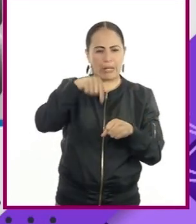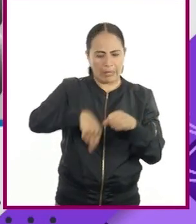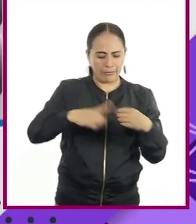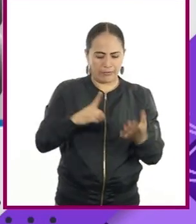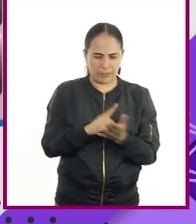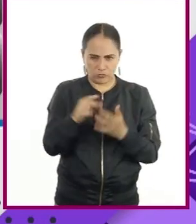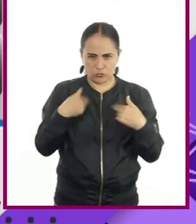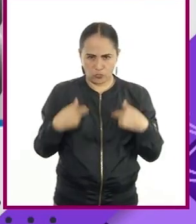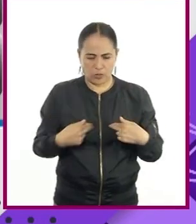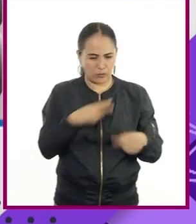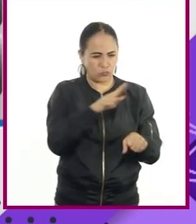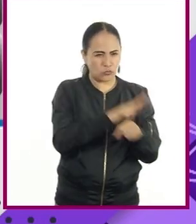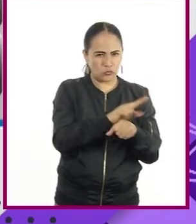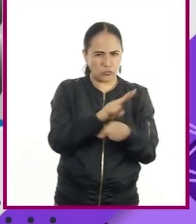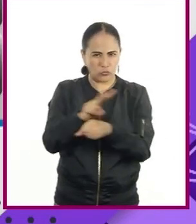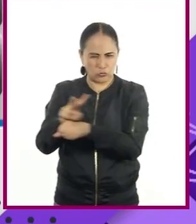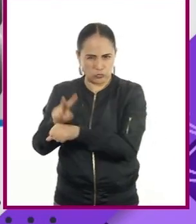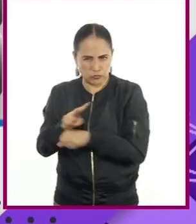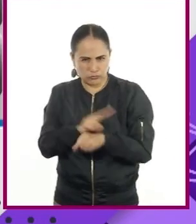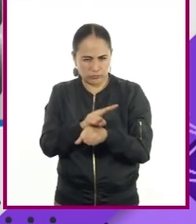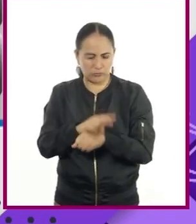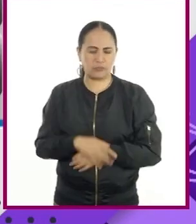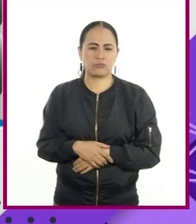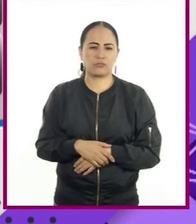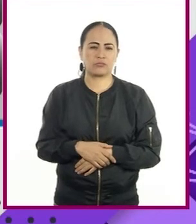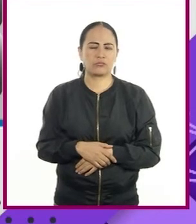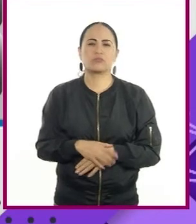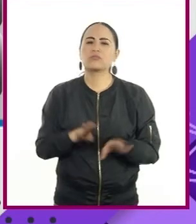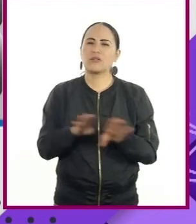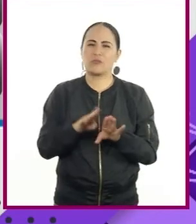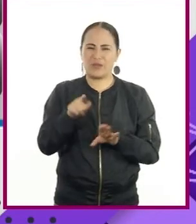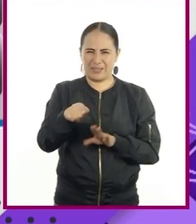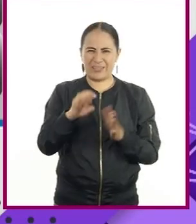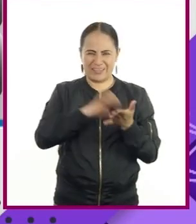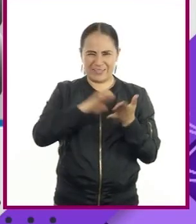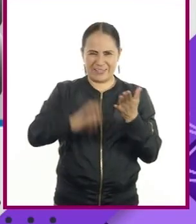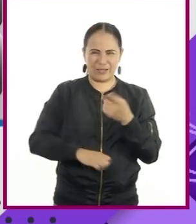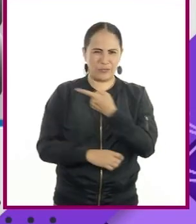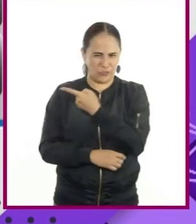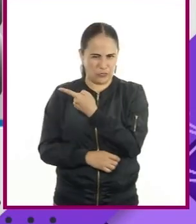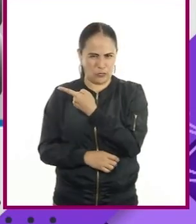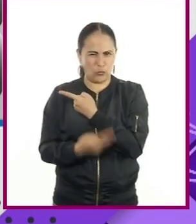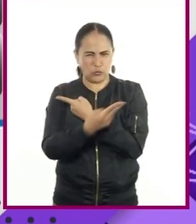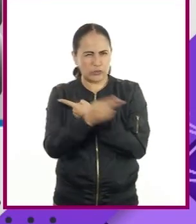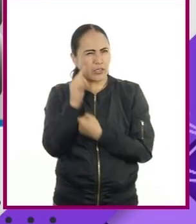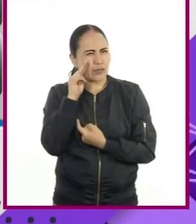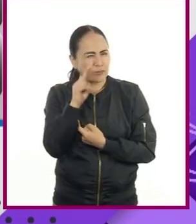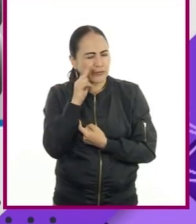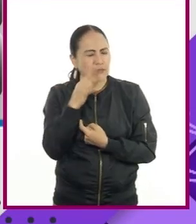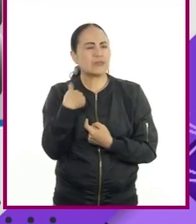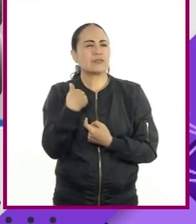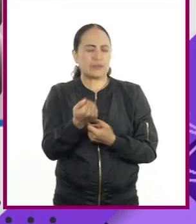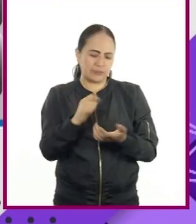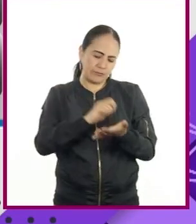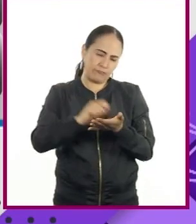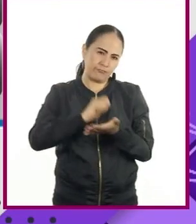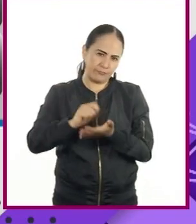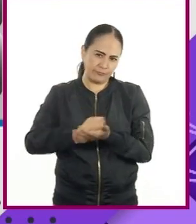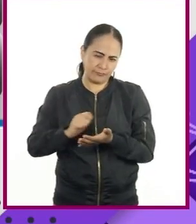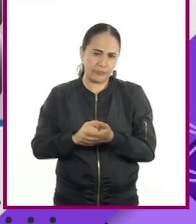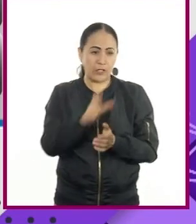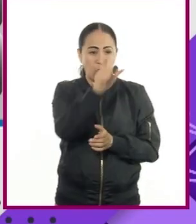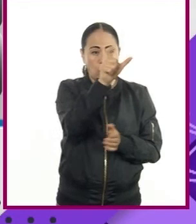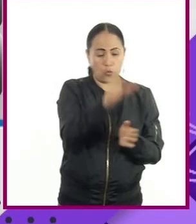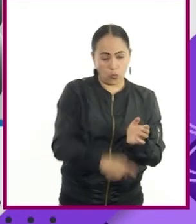humanos. Pueden apoyarse en el ejemplo que aparece en pantalla. En una columna anotan